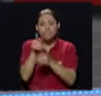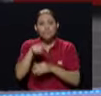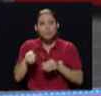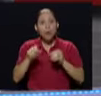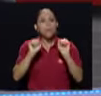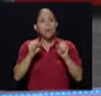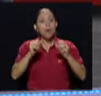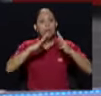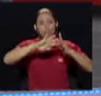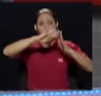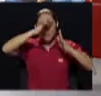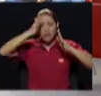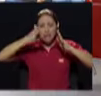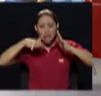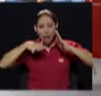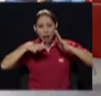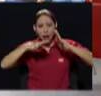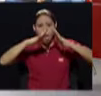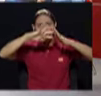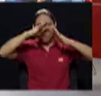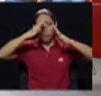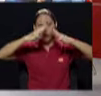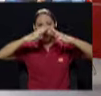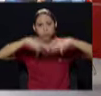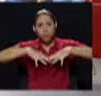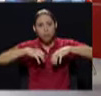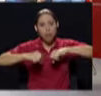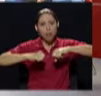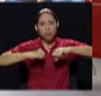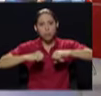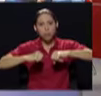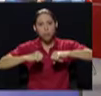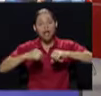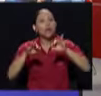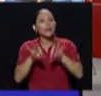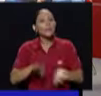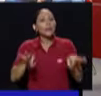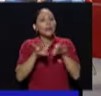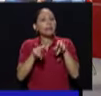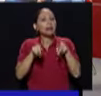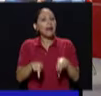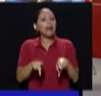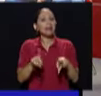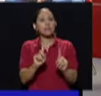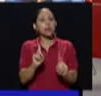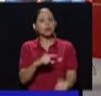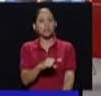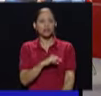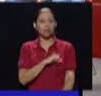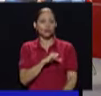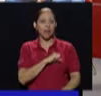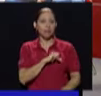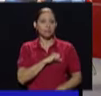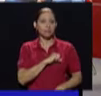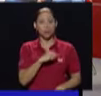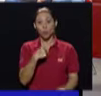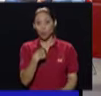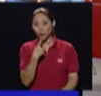también sismos por colapso de algunas de ellas. Lo importante es que la gente ya no se asusta